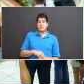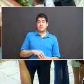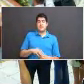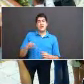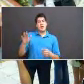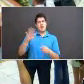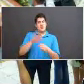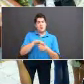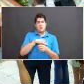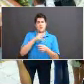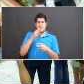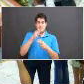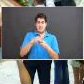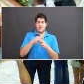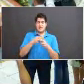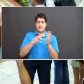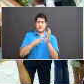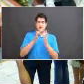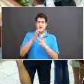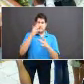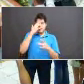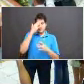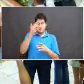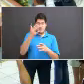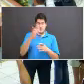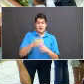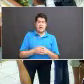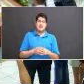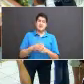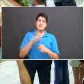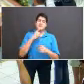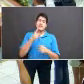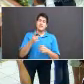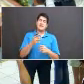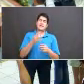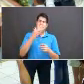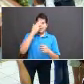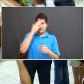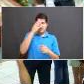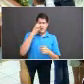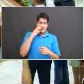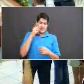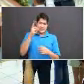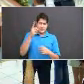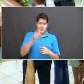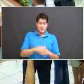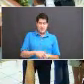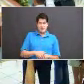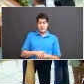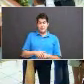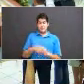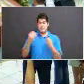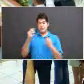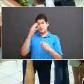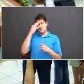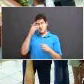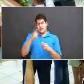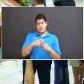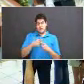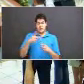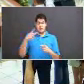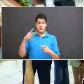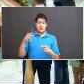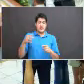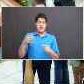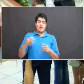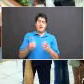complementa todo. En nombre de Jesús, gracias. Pon en alto tu copa y dile: gracias, papito lindo, muchas gracias por el nuevo pacto en tu